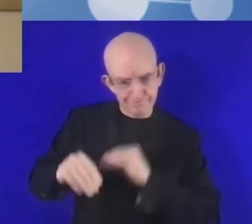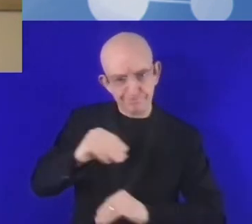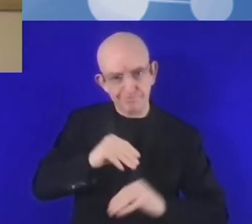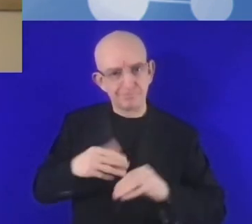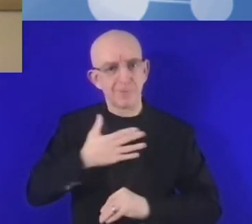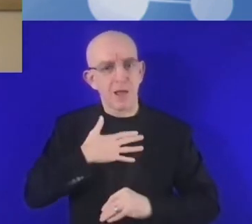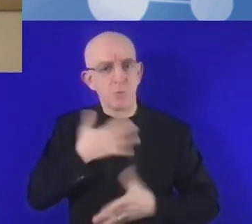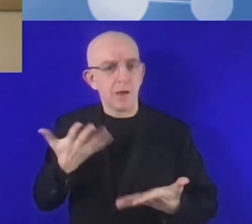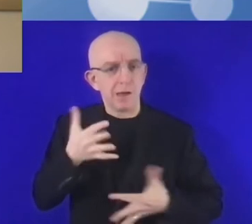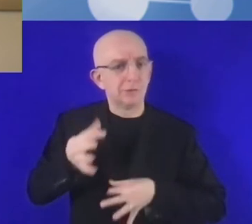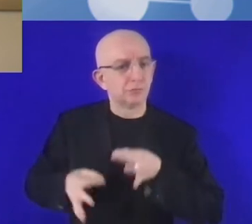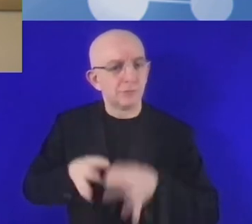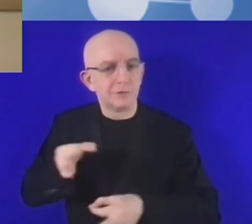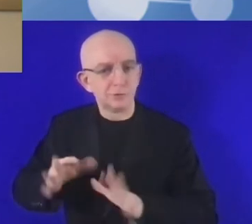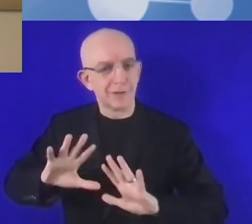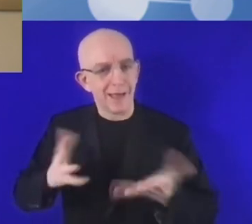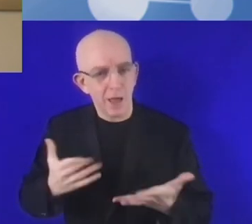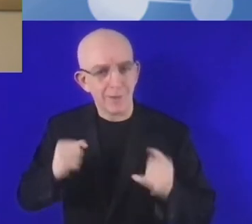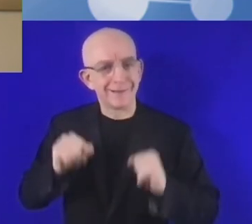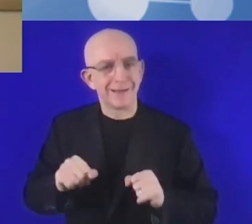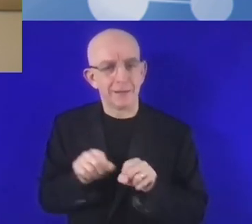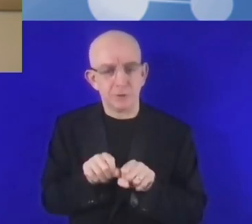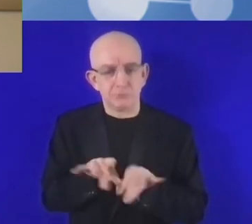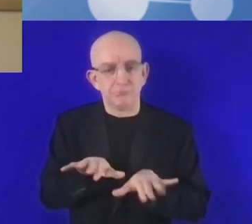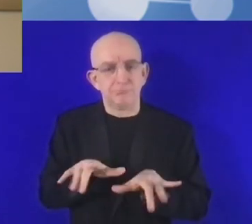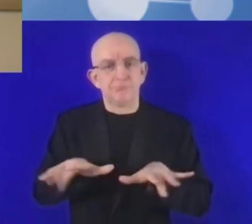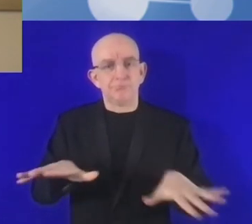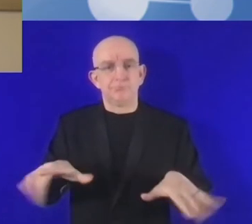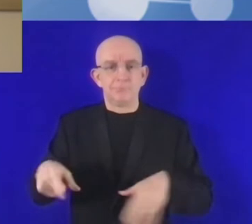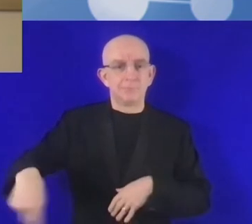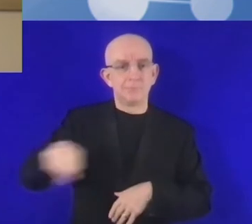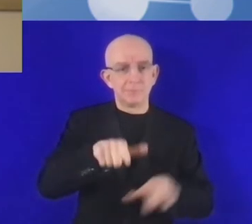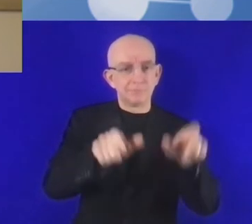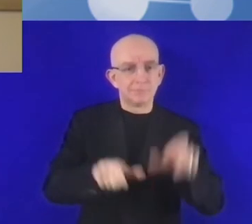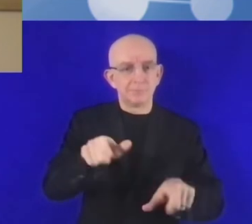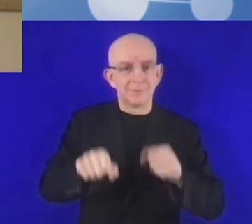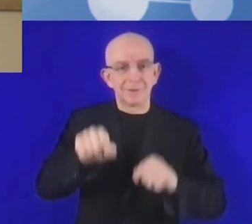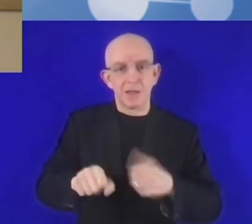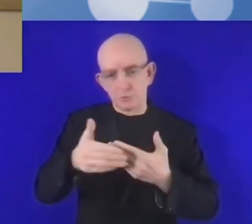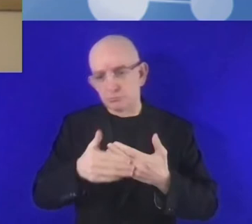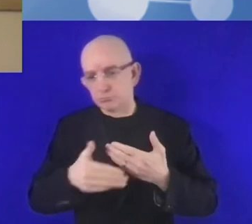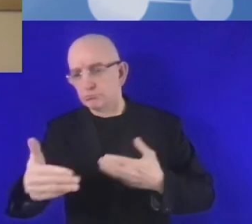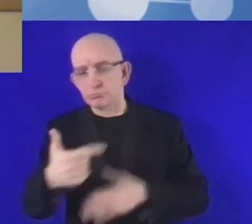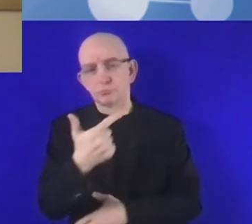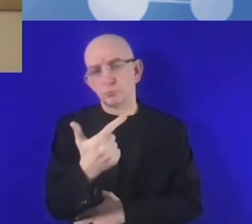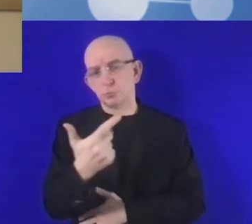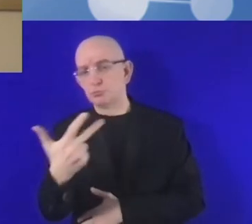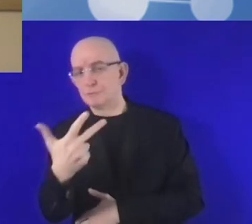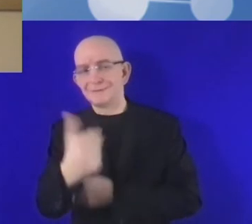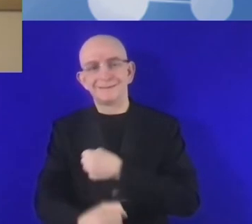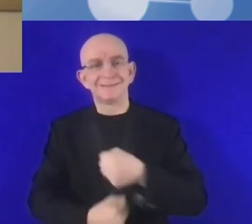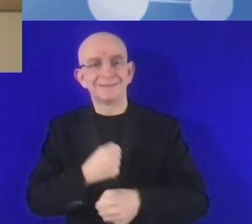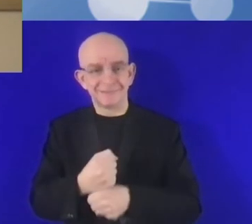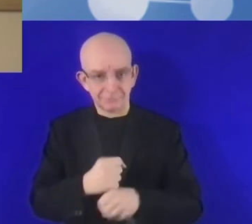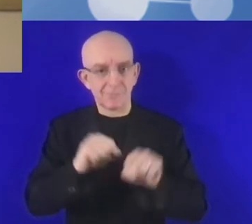presentes. Nuestra estrategia supone el desarrollo de infraestructura de Internet de banda